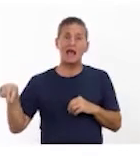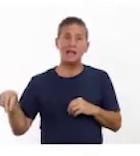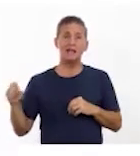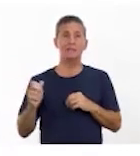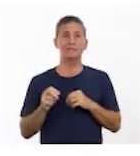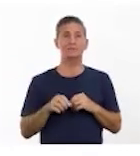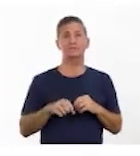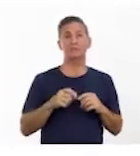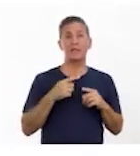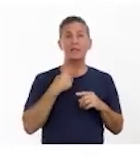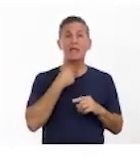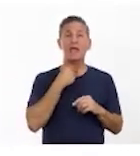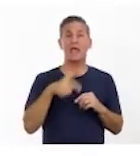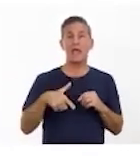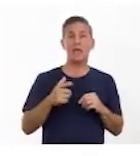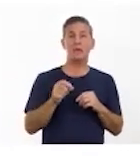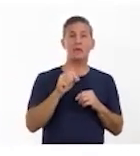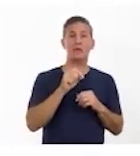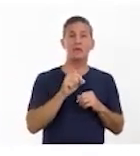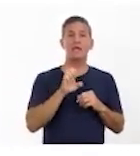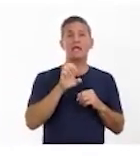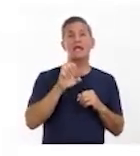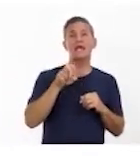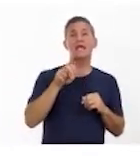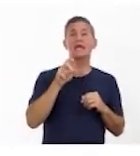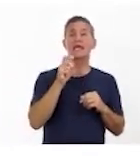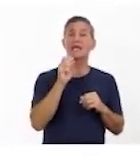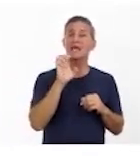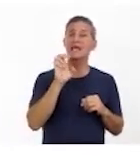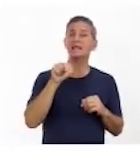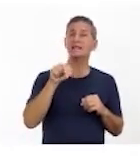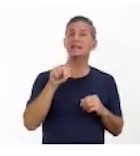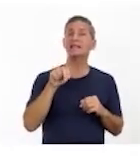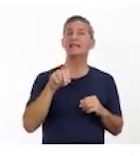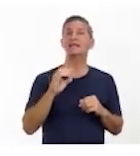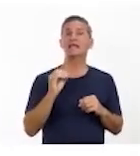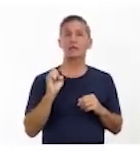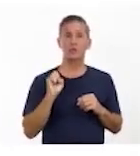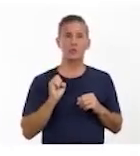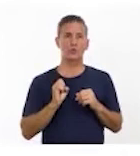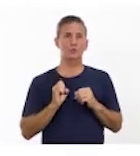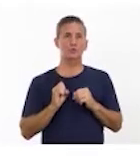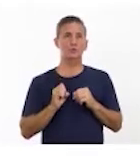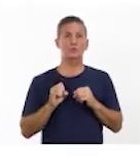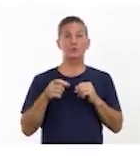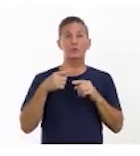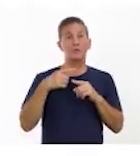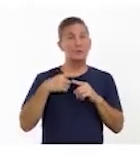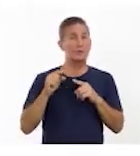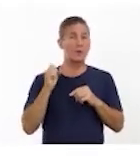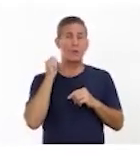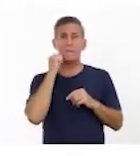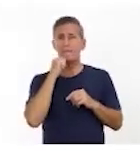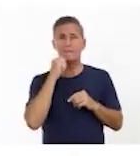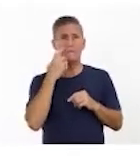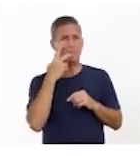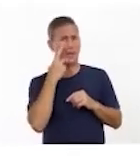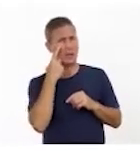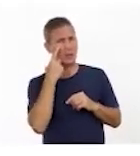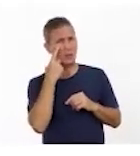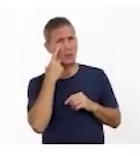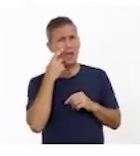del etano, en los alquenos el eteno y en los alquinos el etino, más conocido